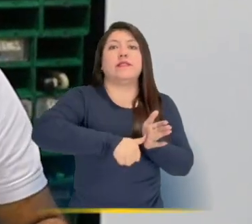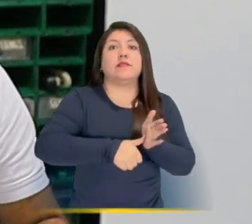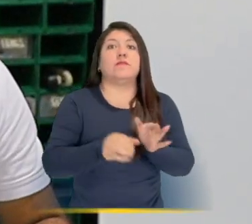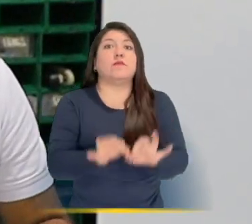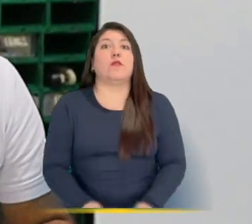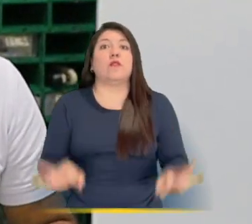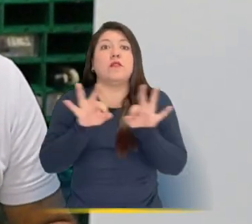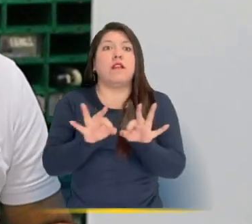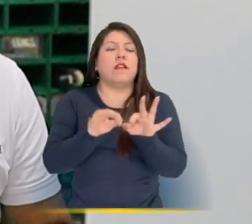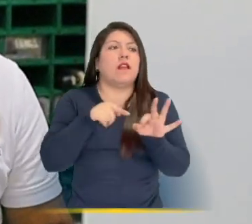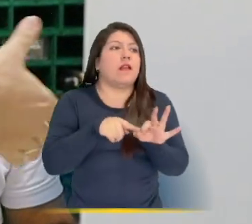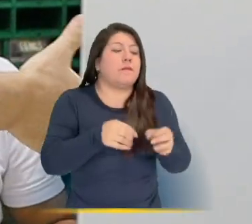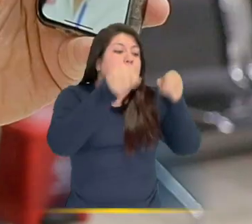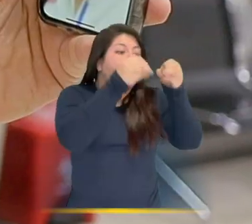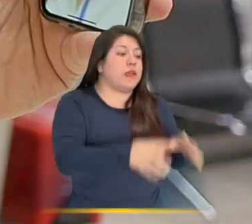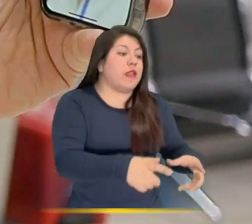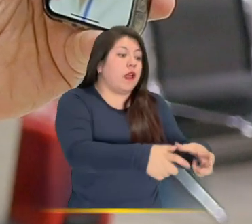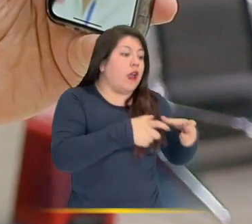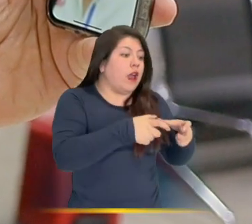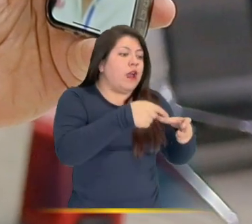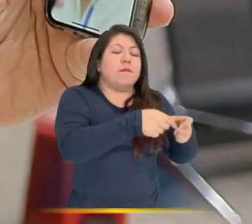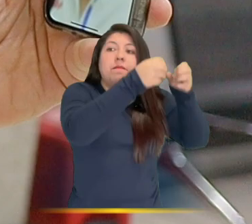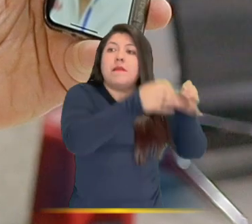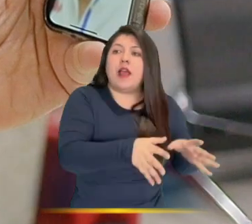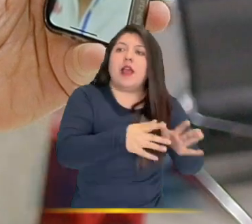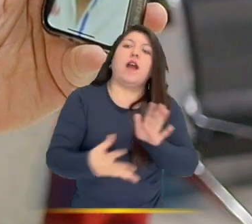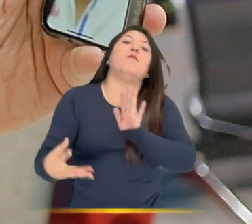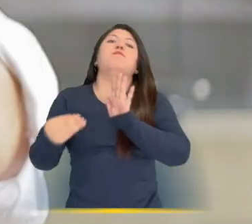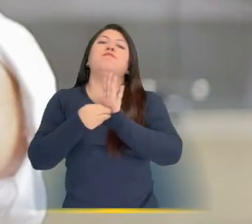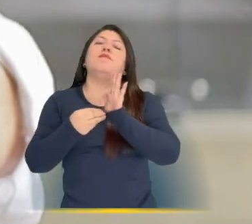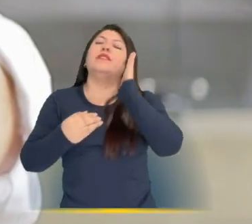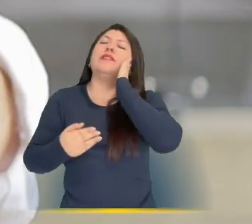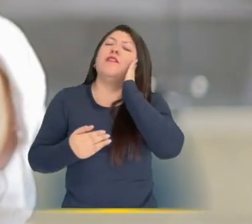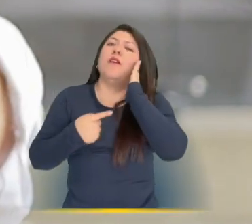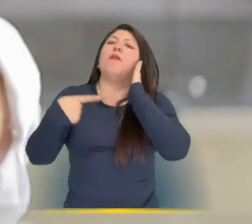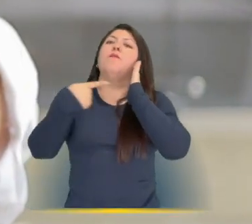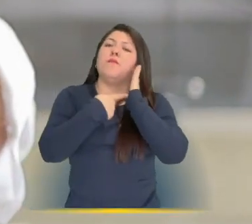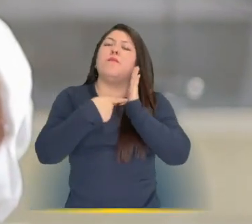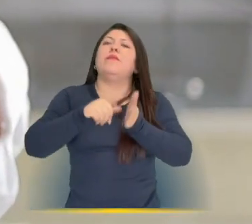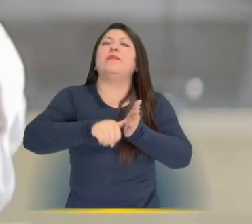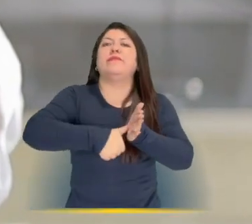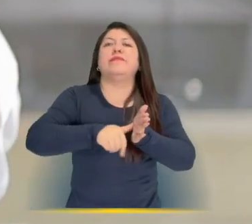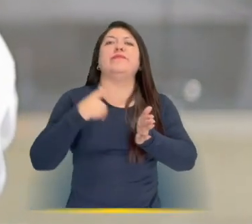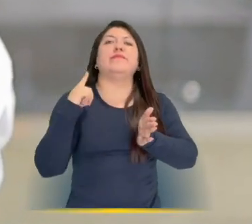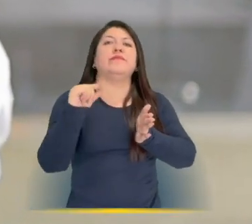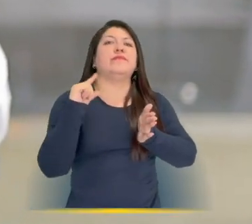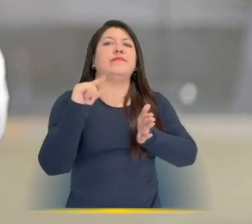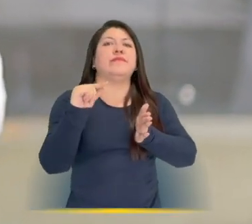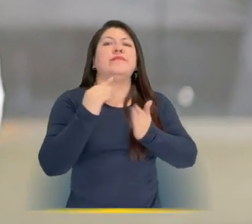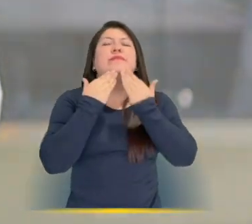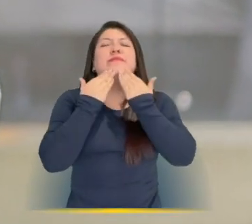Importantísimo que si se me pierde mi cédula física, voy a tener mi cédula digital en mi teléfono. Muchas gracias.